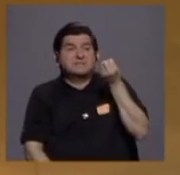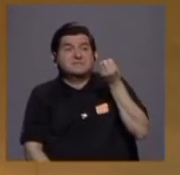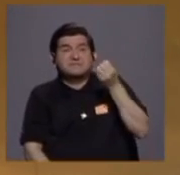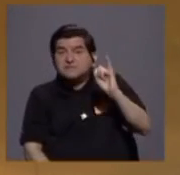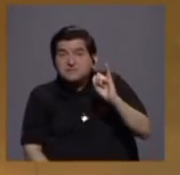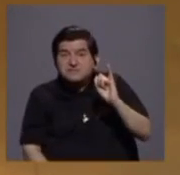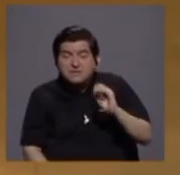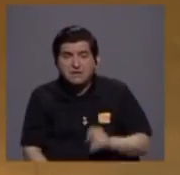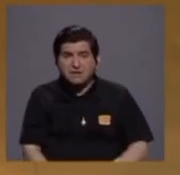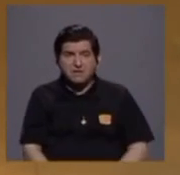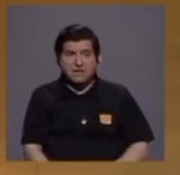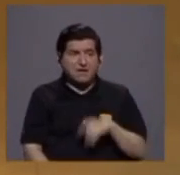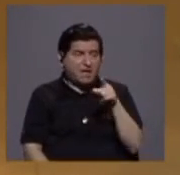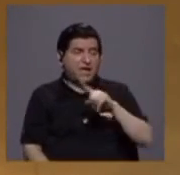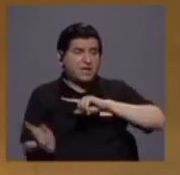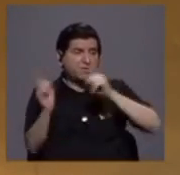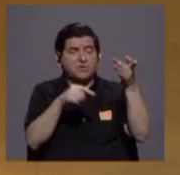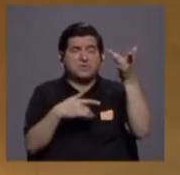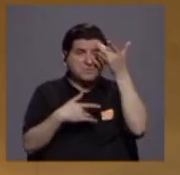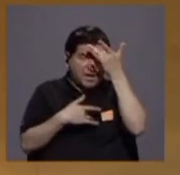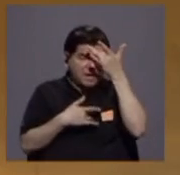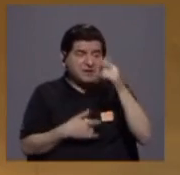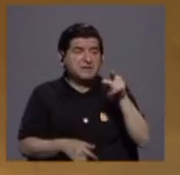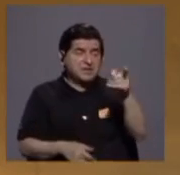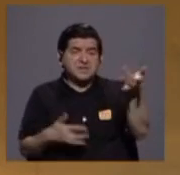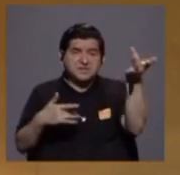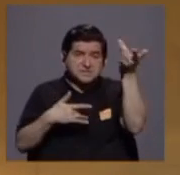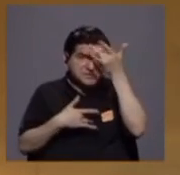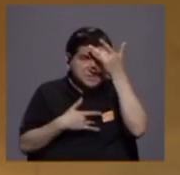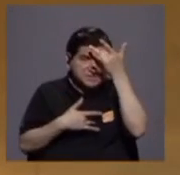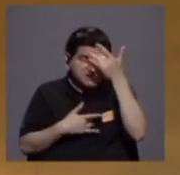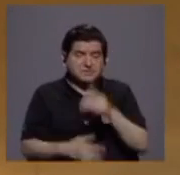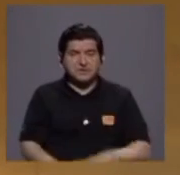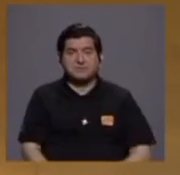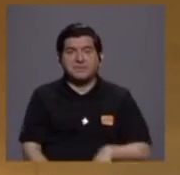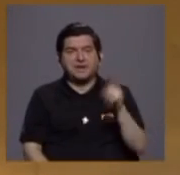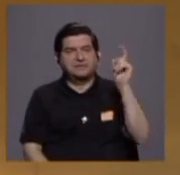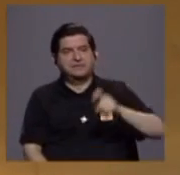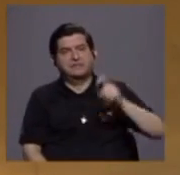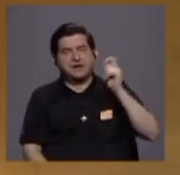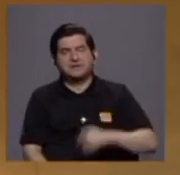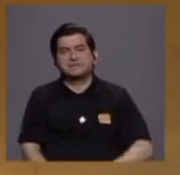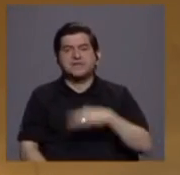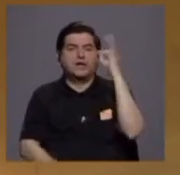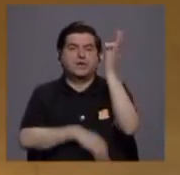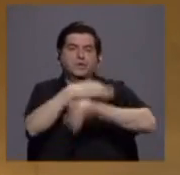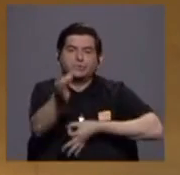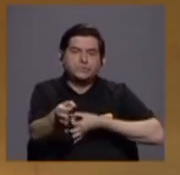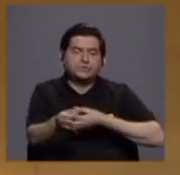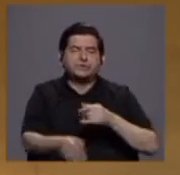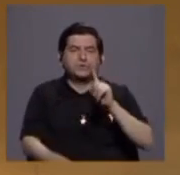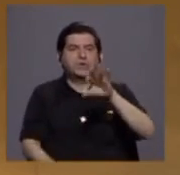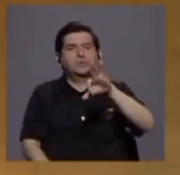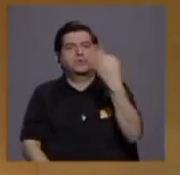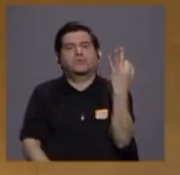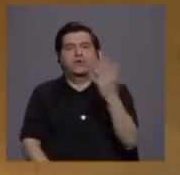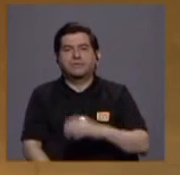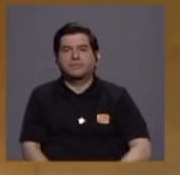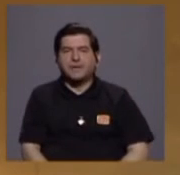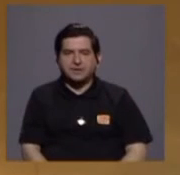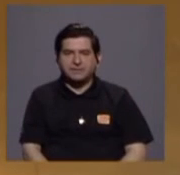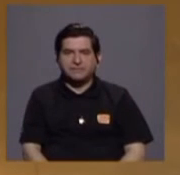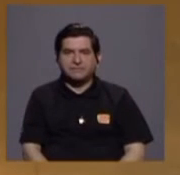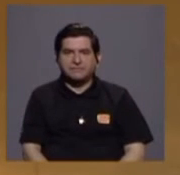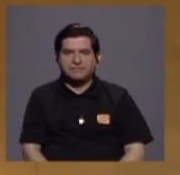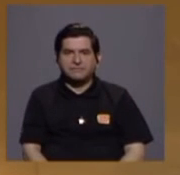Si viajan se enferman, y si se enferman va a haber que reemplazarlos de alguna manera. Entonces como